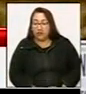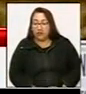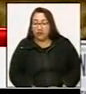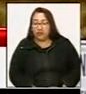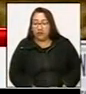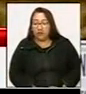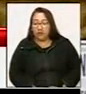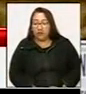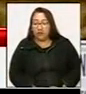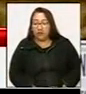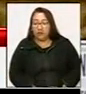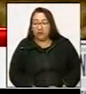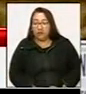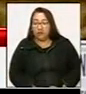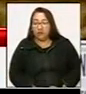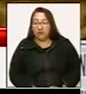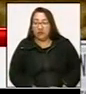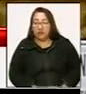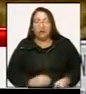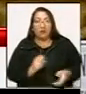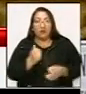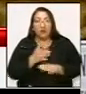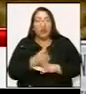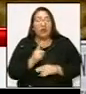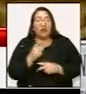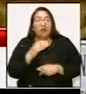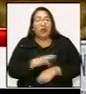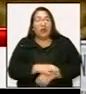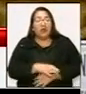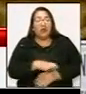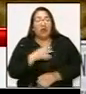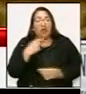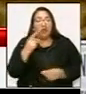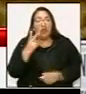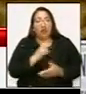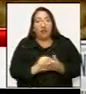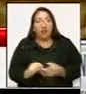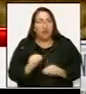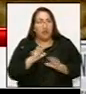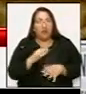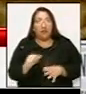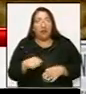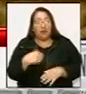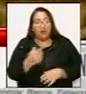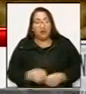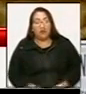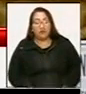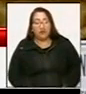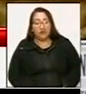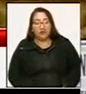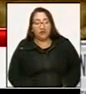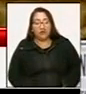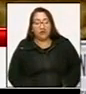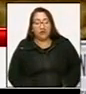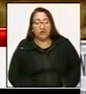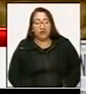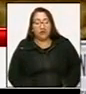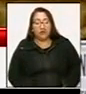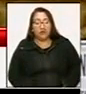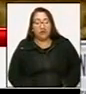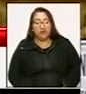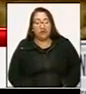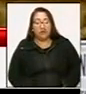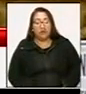Es como casi ir a un médico famoso. Te dan una cita dentro de 2 meses, 10 meses, 10 semanas, 10 días, qué sé yo.